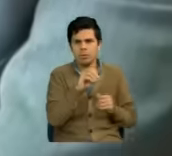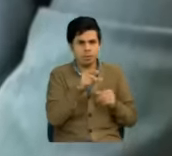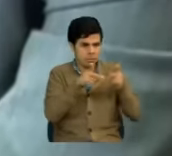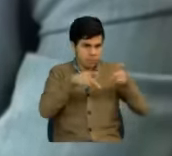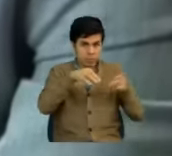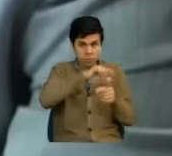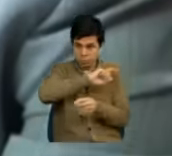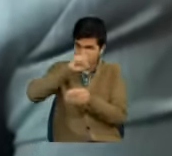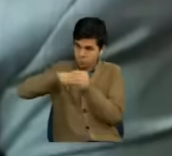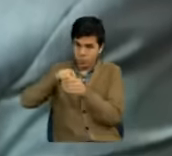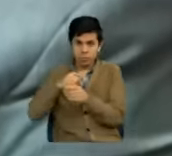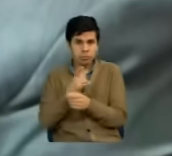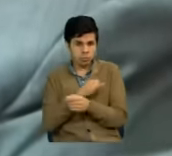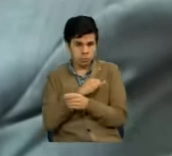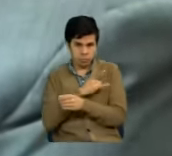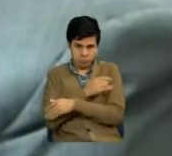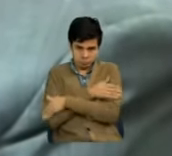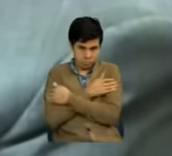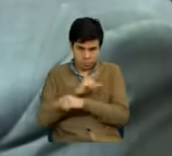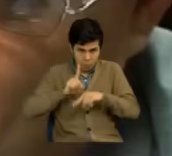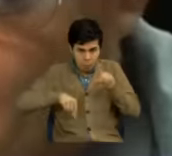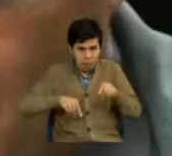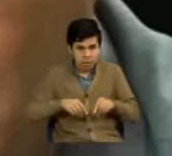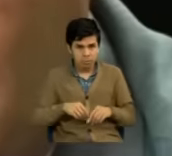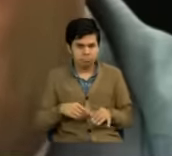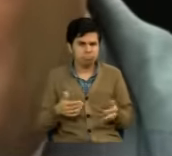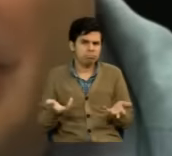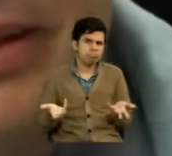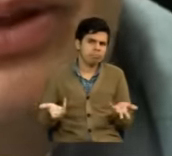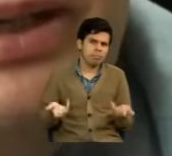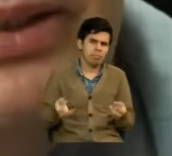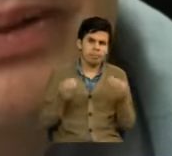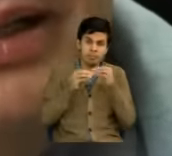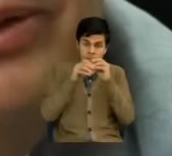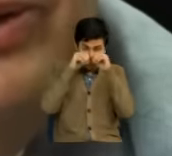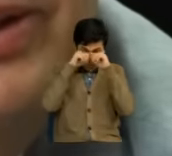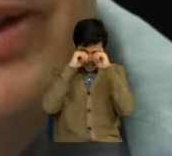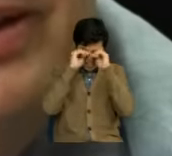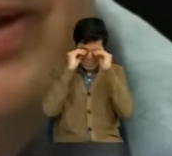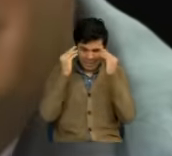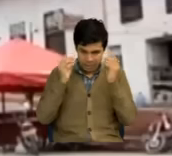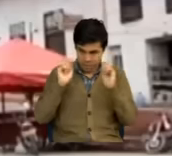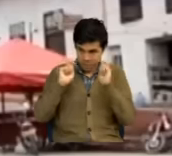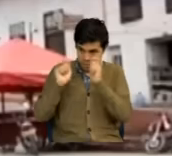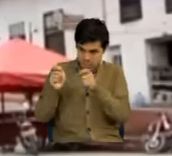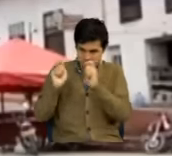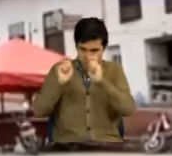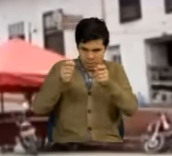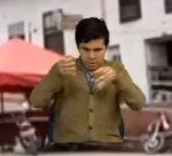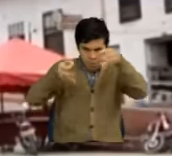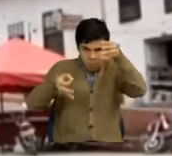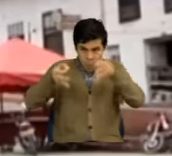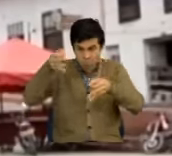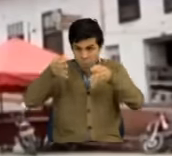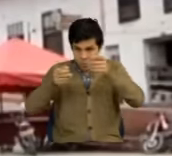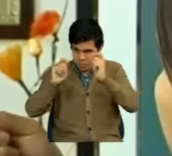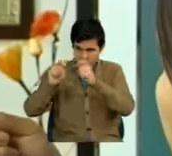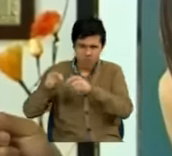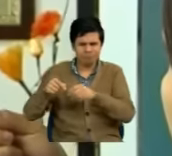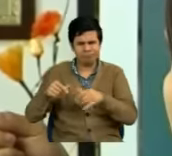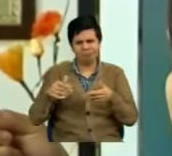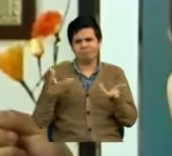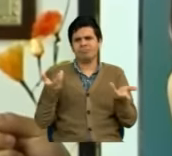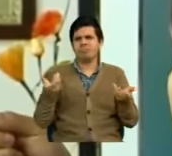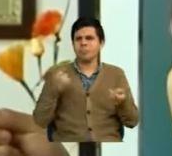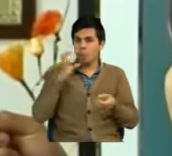puede estudiar en la universidad malona Asimismo desmintió que nada tiene que ver con la asignación de jurados en las mesas de votación creen que El poder